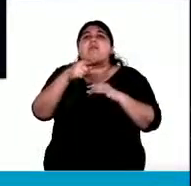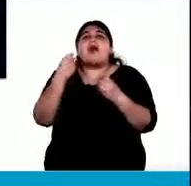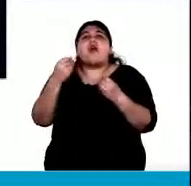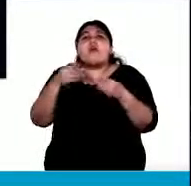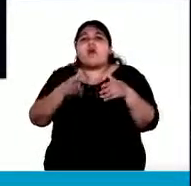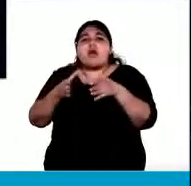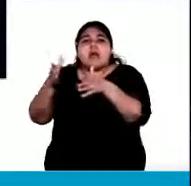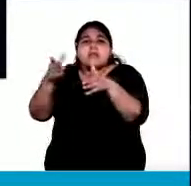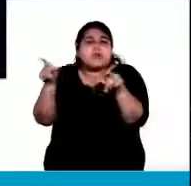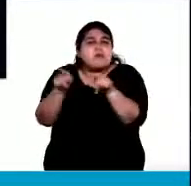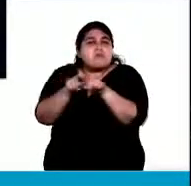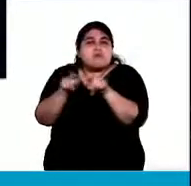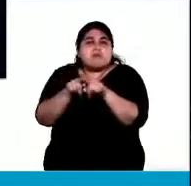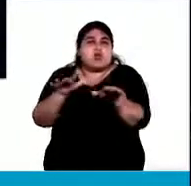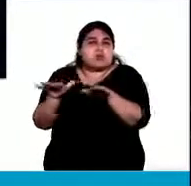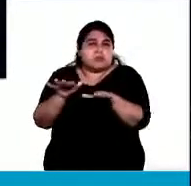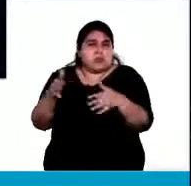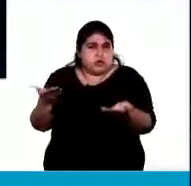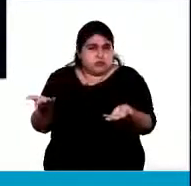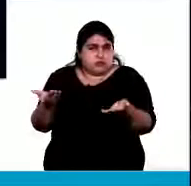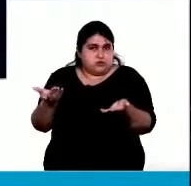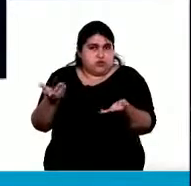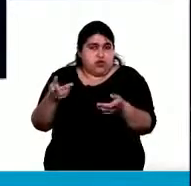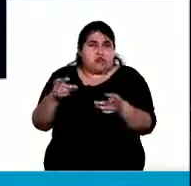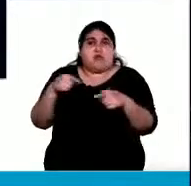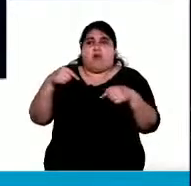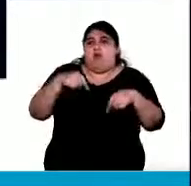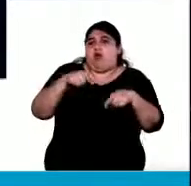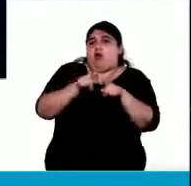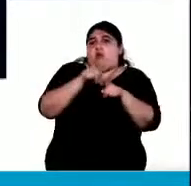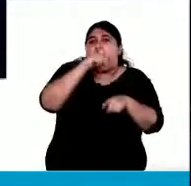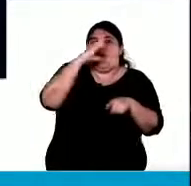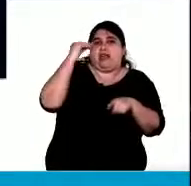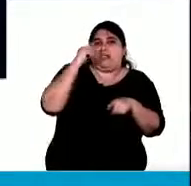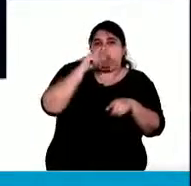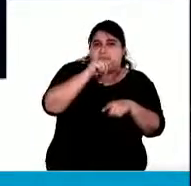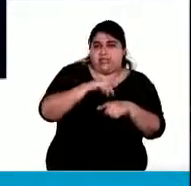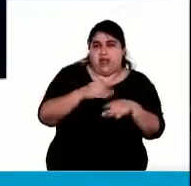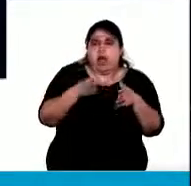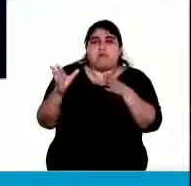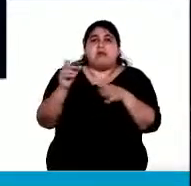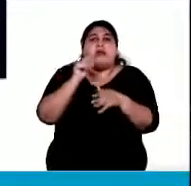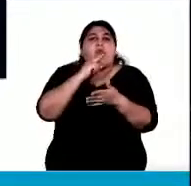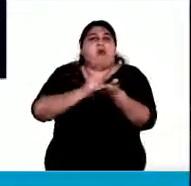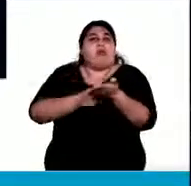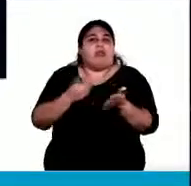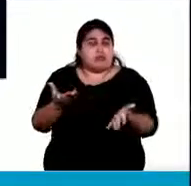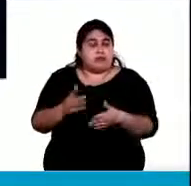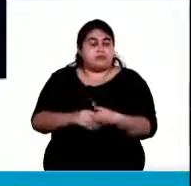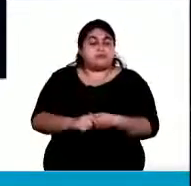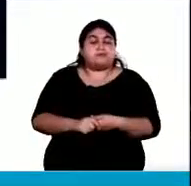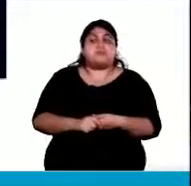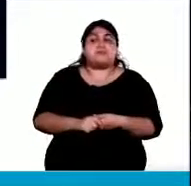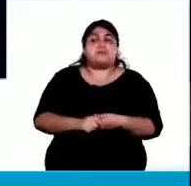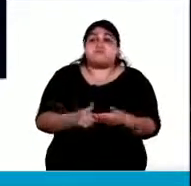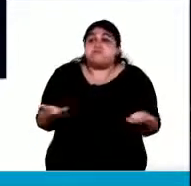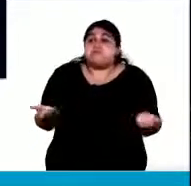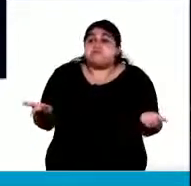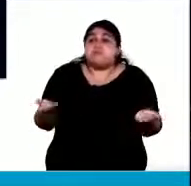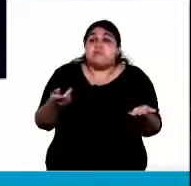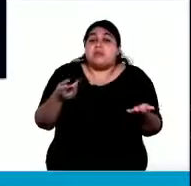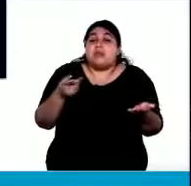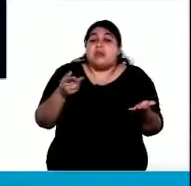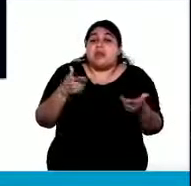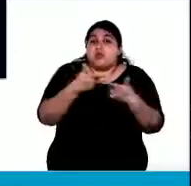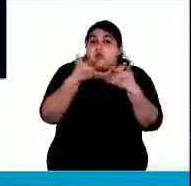camino respecto de la actual vicepresidenta de la Nación, Cristina Fernández de Kirchner. Y en primer lugar,